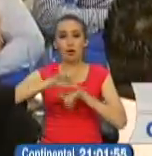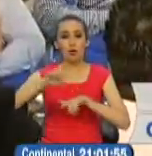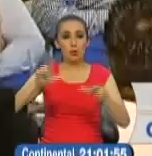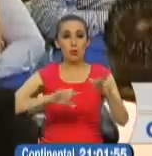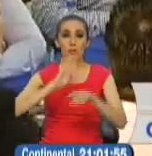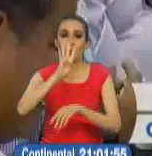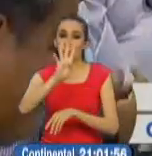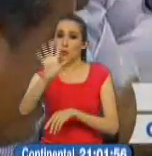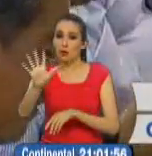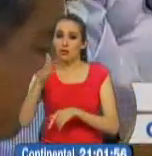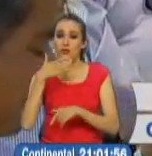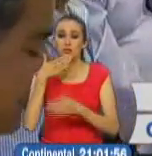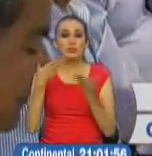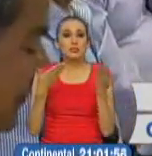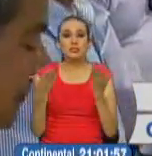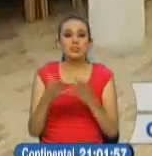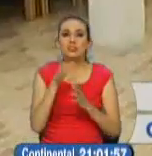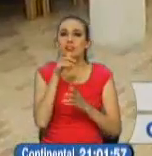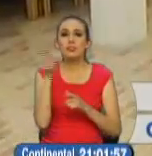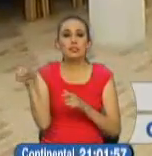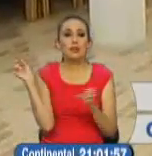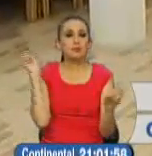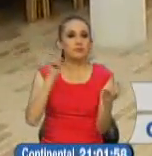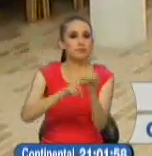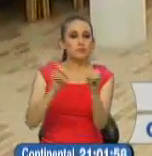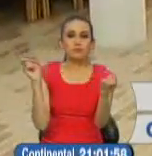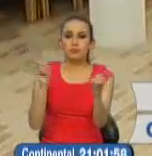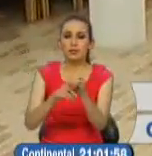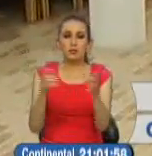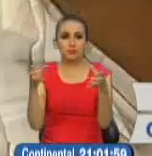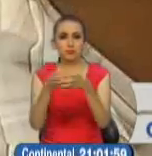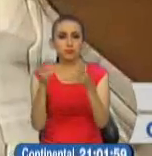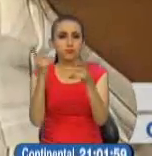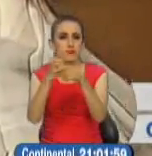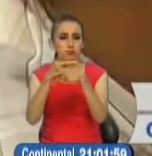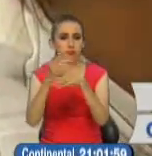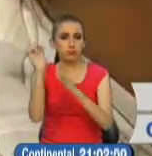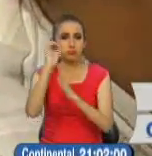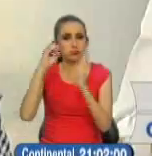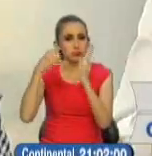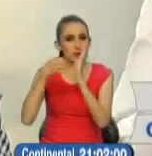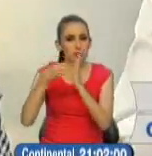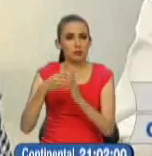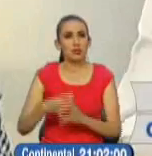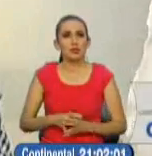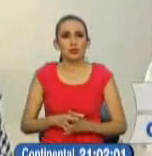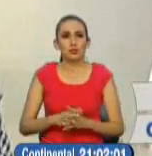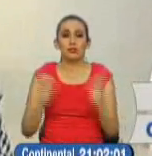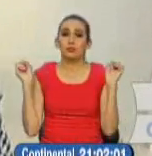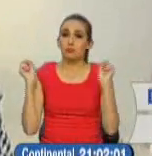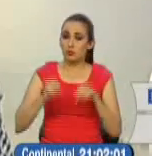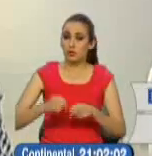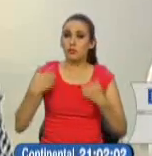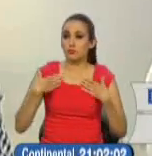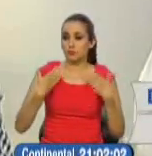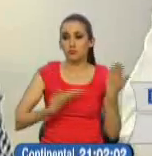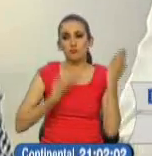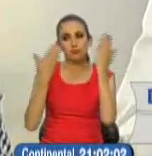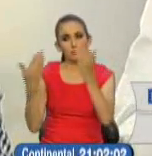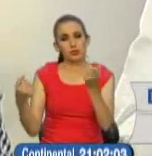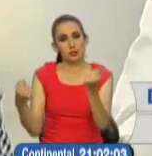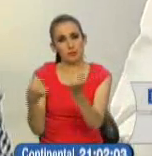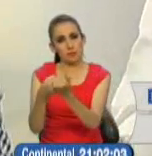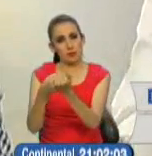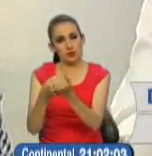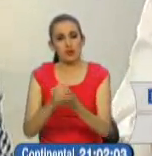5, quienes quieren también ser parte de la tarea del Consejo Consultivo, Productivo y Tributario. Nos ponemos a las órdenes